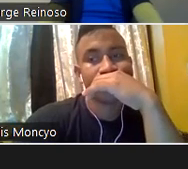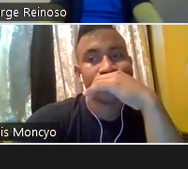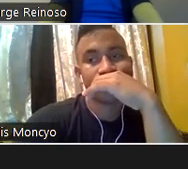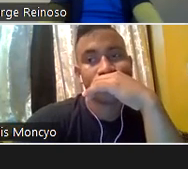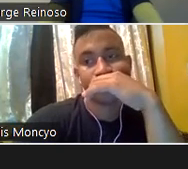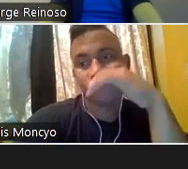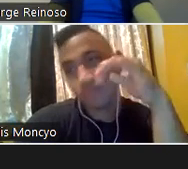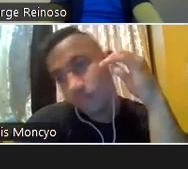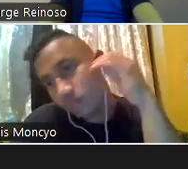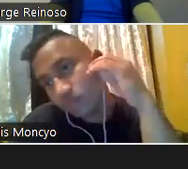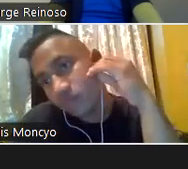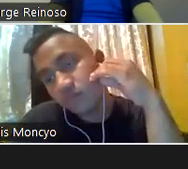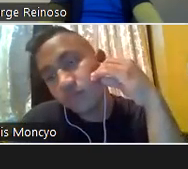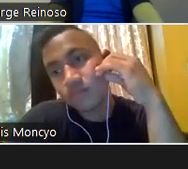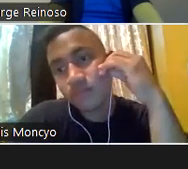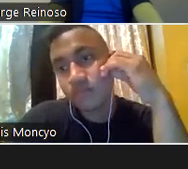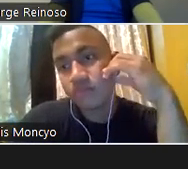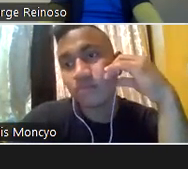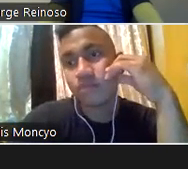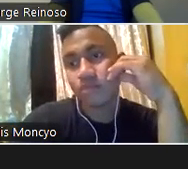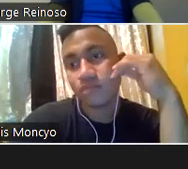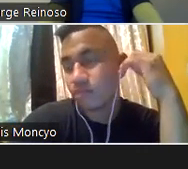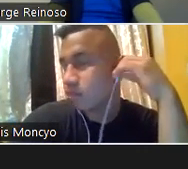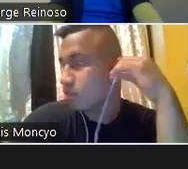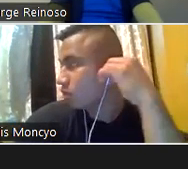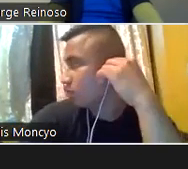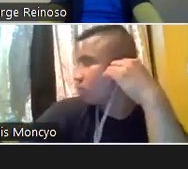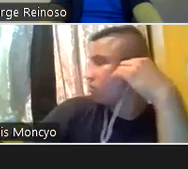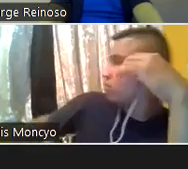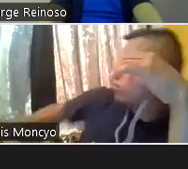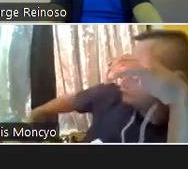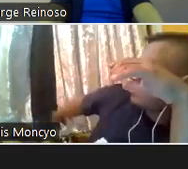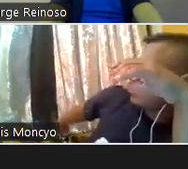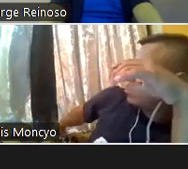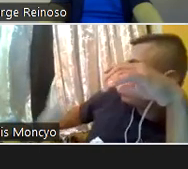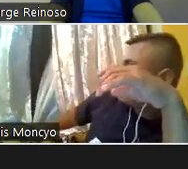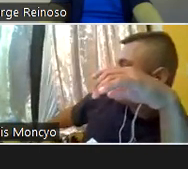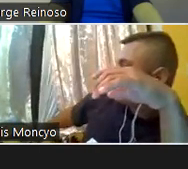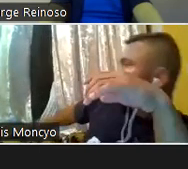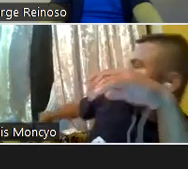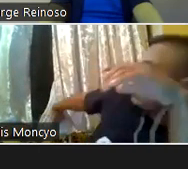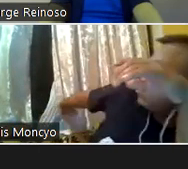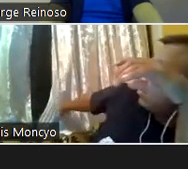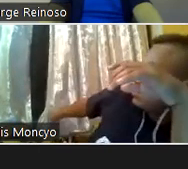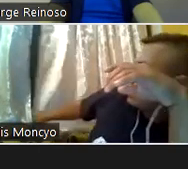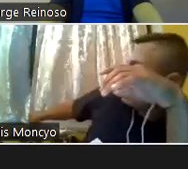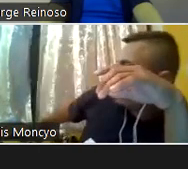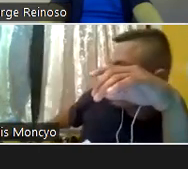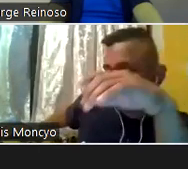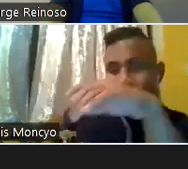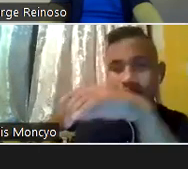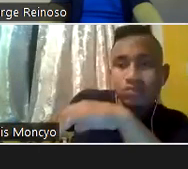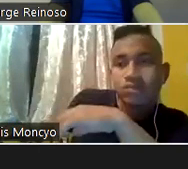sea, cálculos vesicales, renales, etcétera. Ya sabemos, pero si estamos hablando de que están asociados a otro tipo de